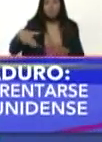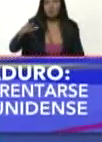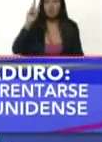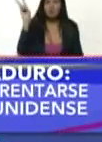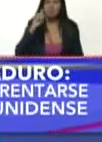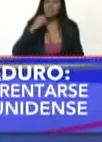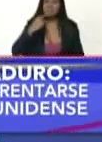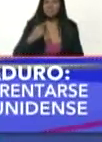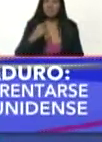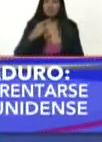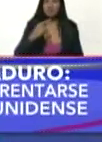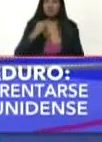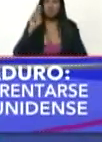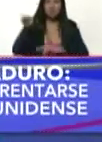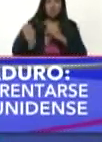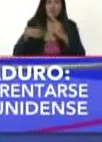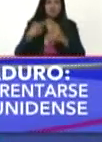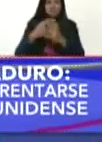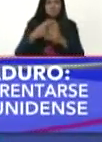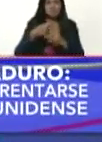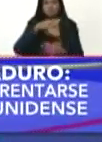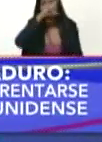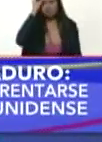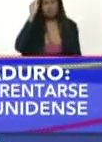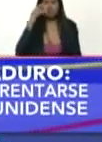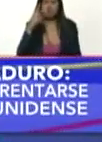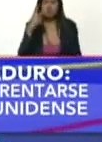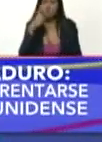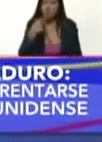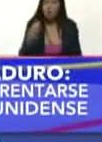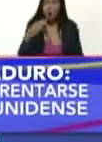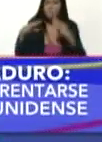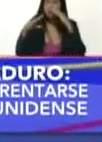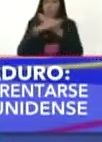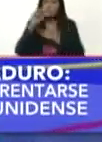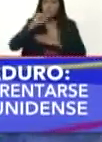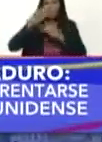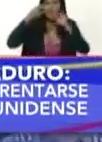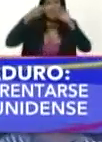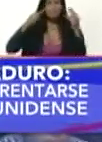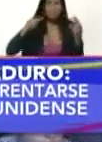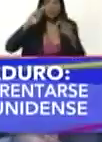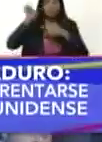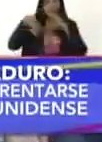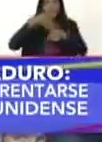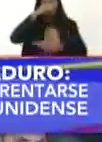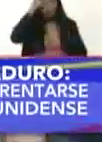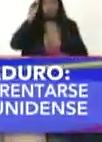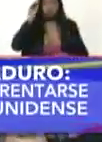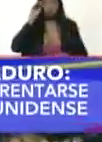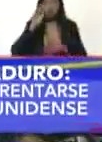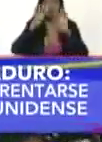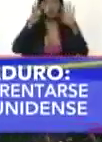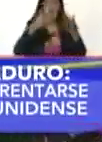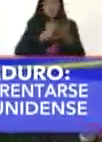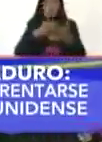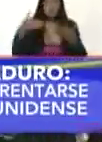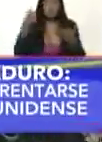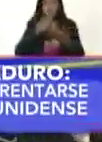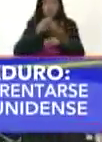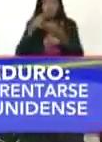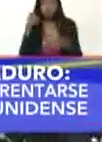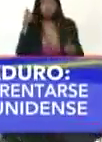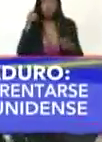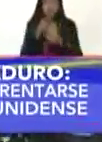Venezuela diciendo no al imperialismo, no al bloqueo, sí a la paz, no more Trump, 9 millones, vamos rumbo